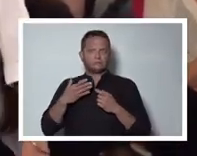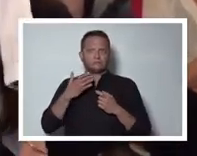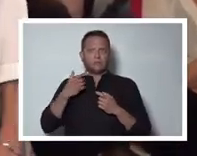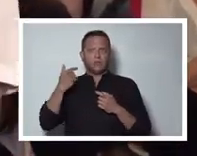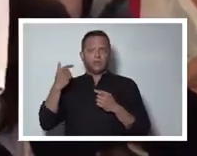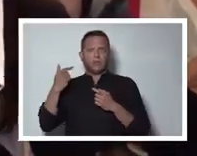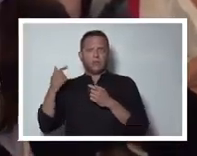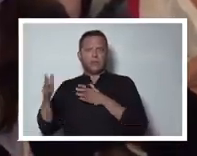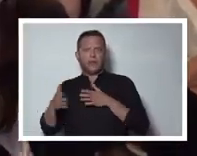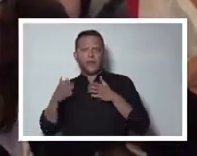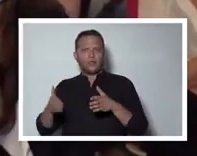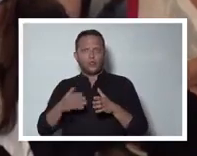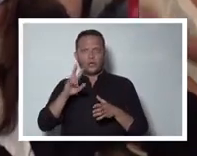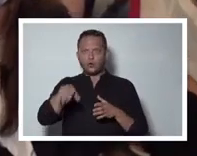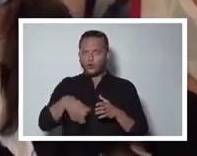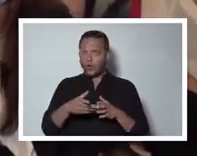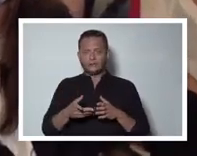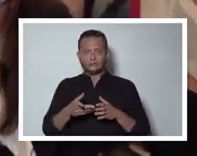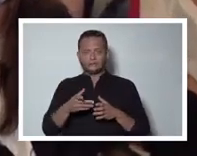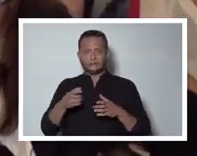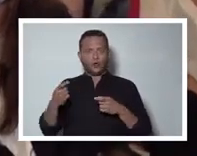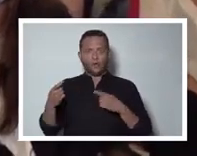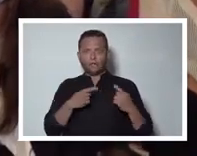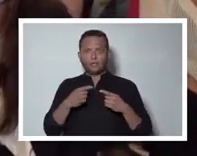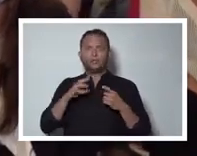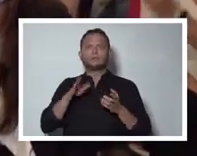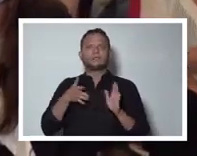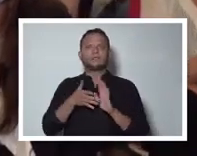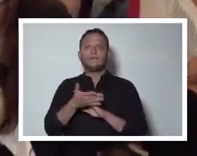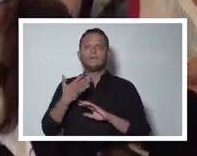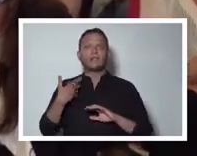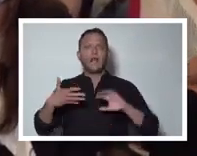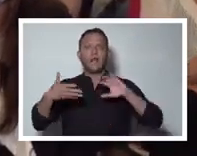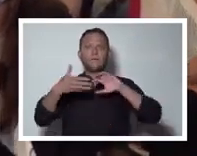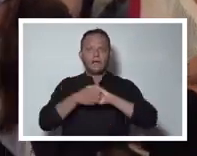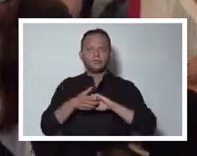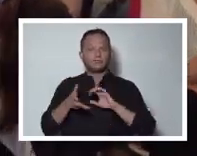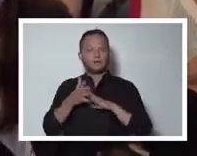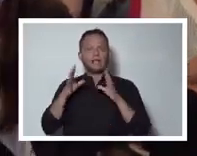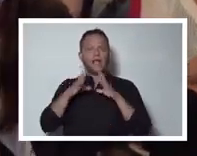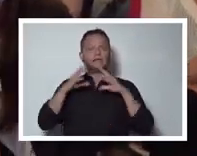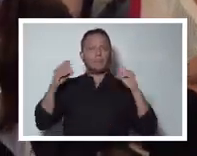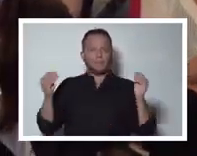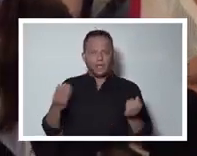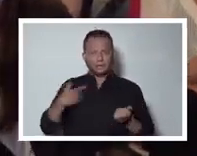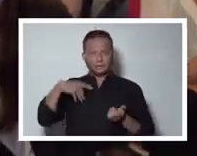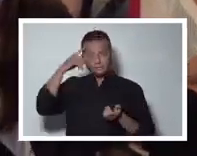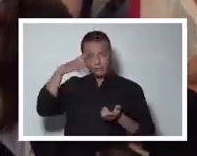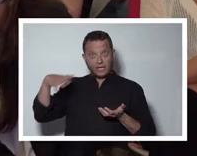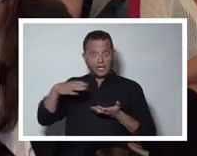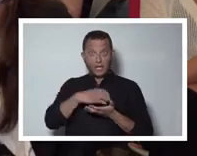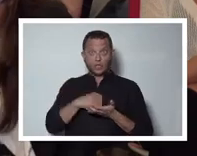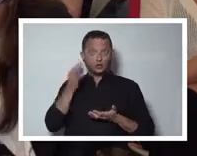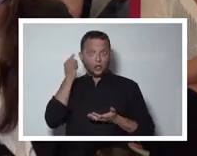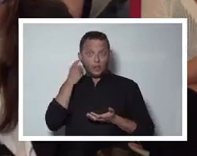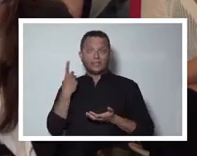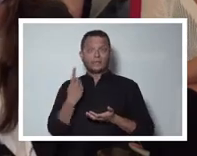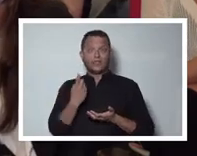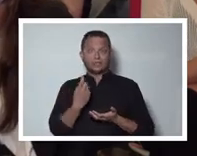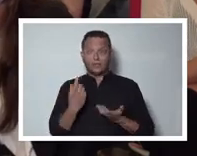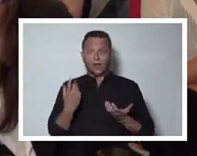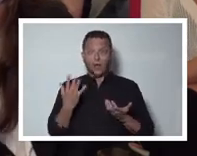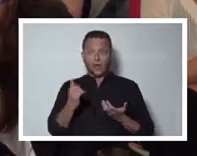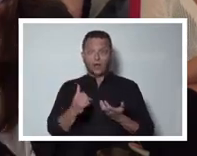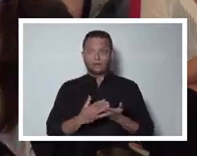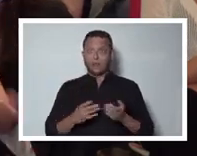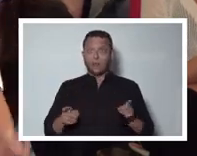y otras es todo lo contrario es tendernos la mano es entendernos es saber que todas somos necesarias que da igual